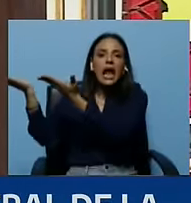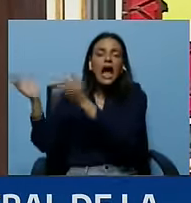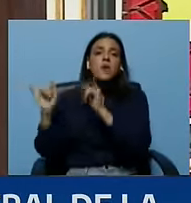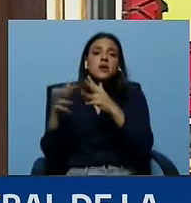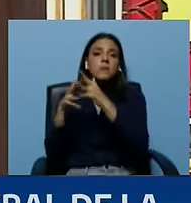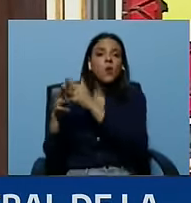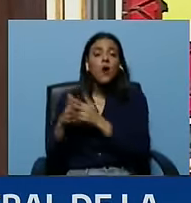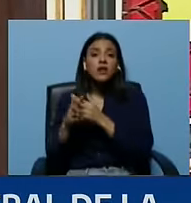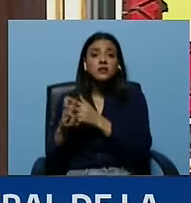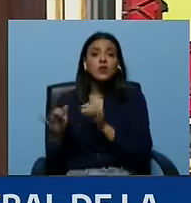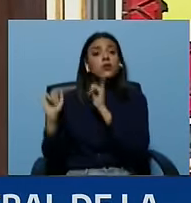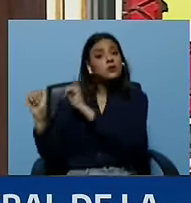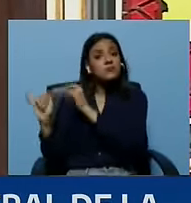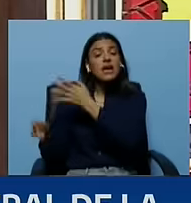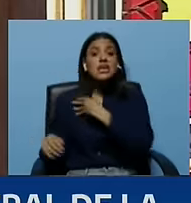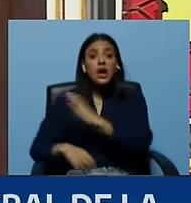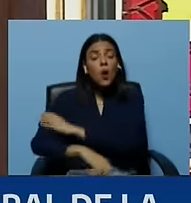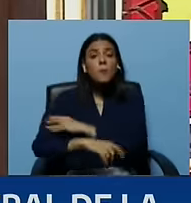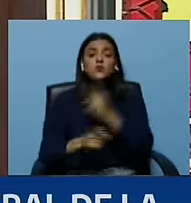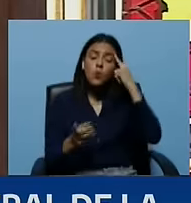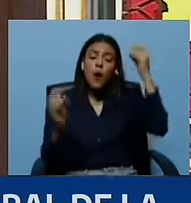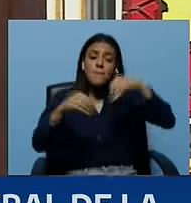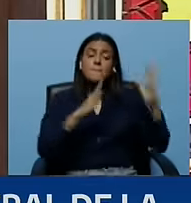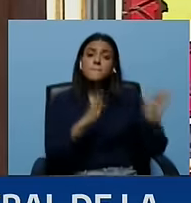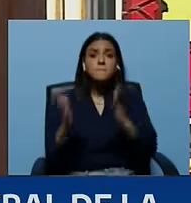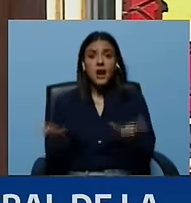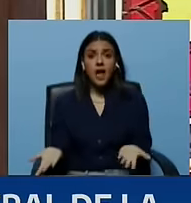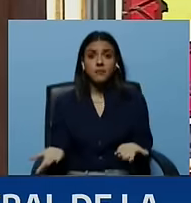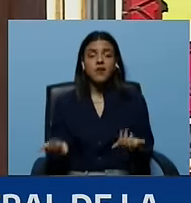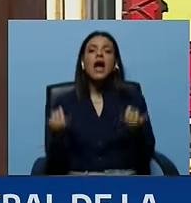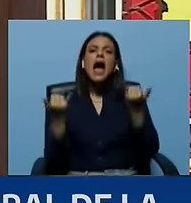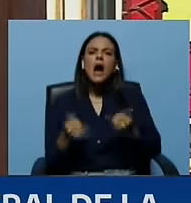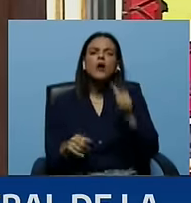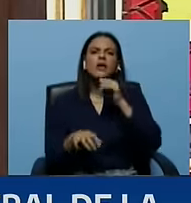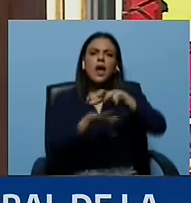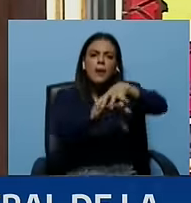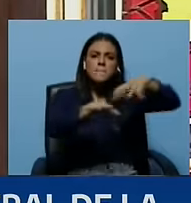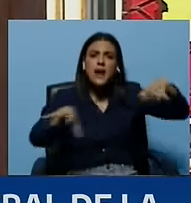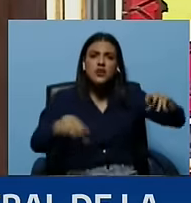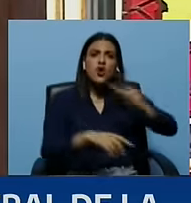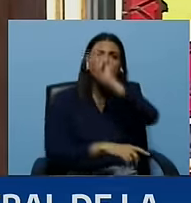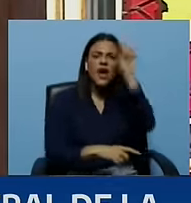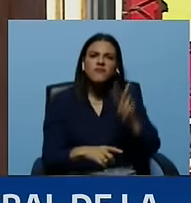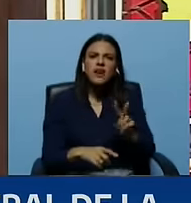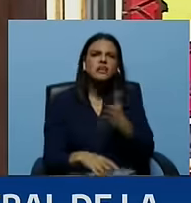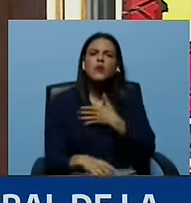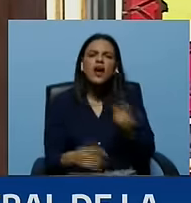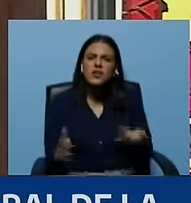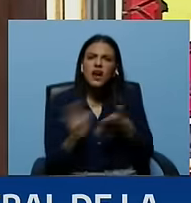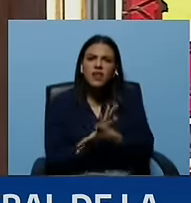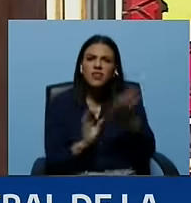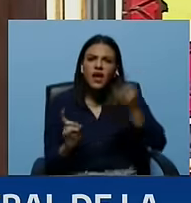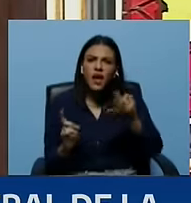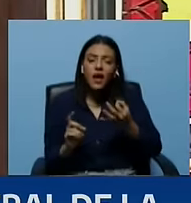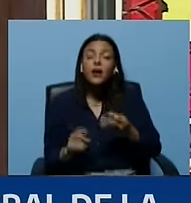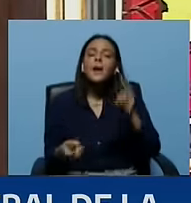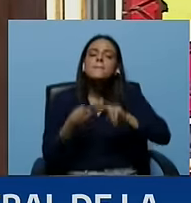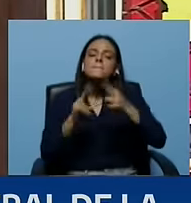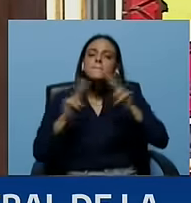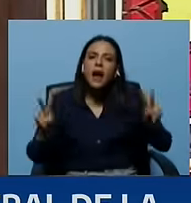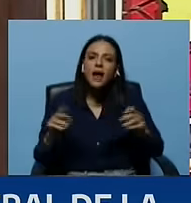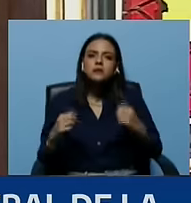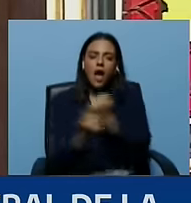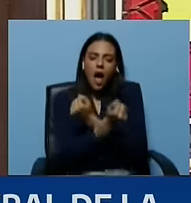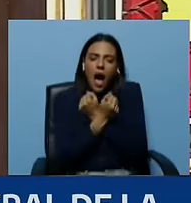Ese es su plan. Ahora, el plan de la mayoría de Venezuela es la paz, es el amor, es el trabajo,